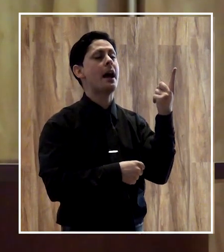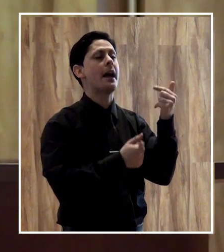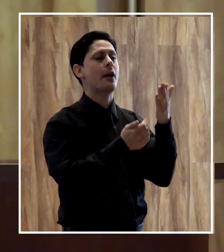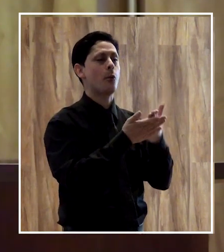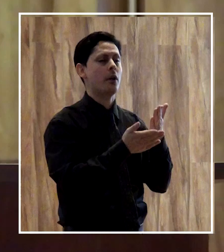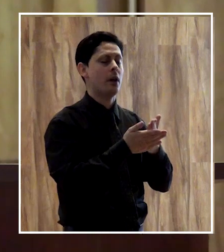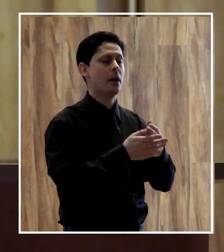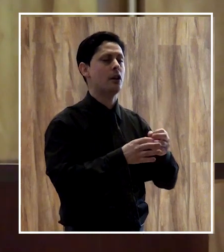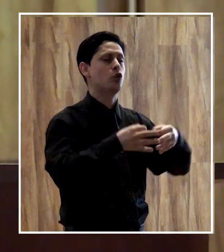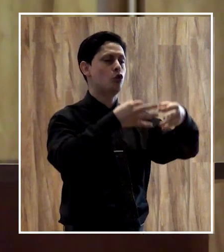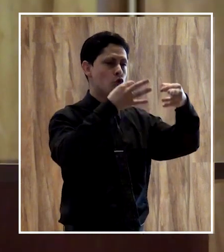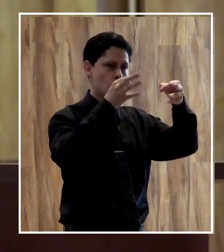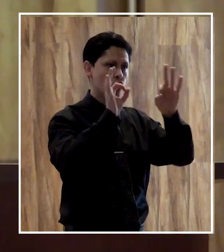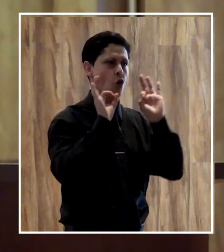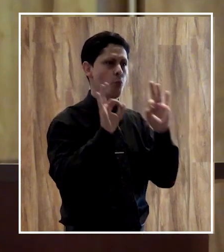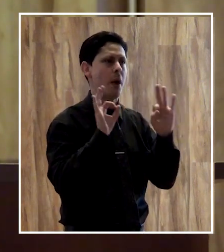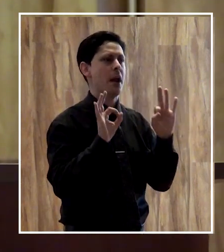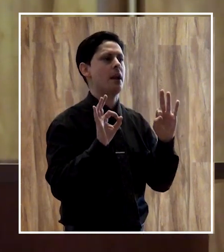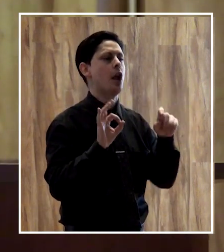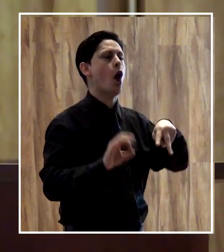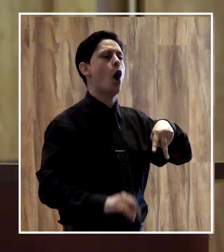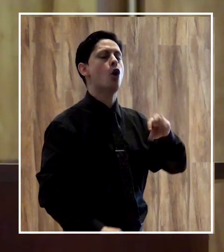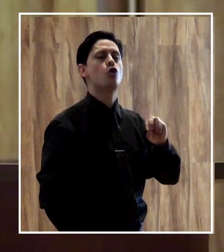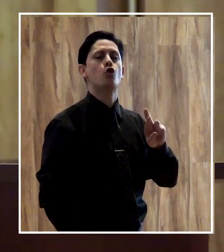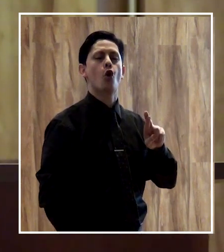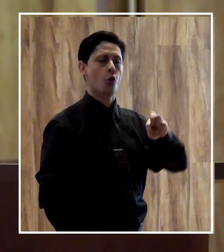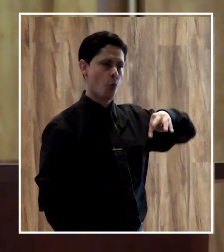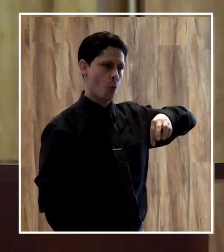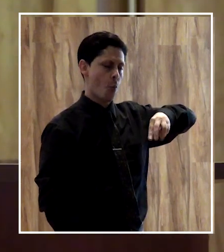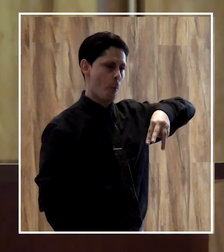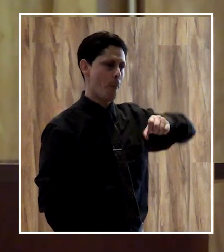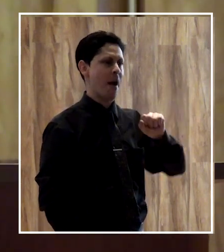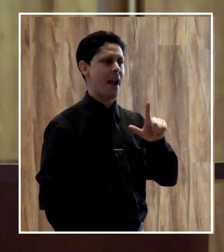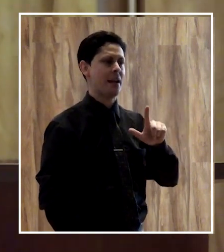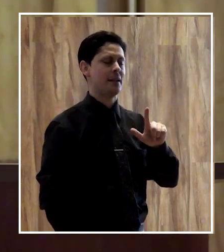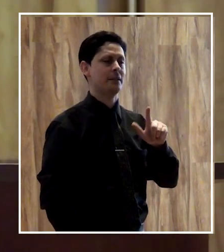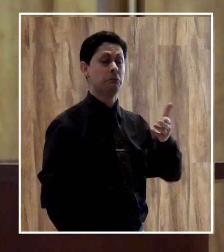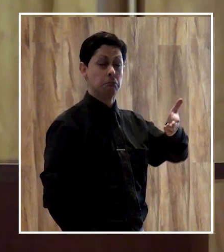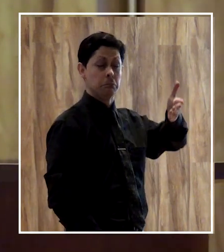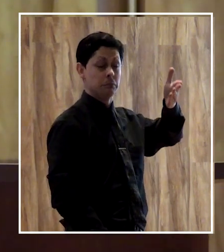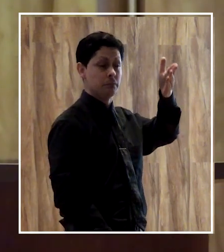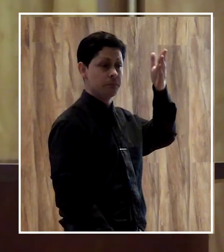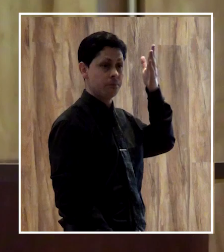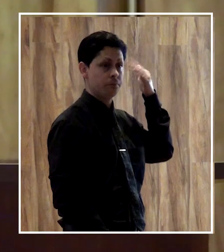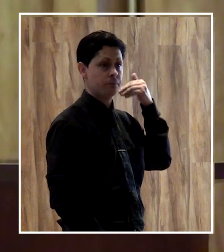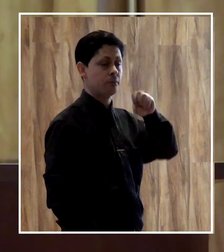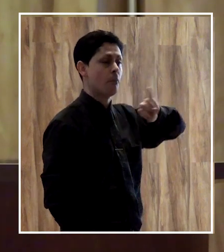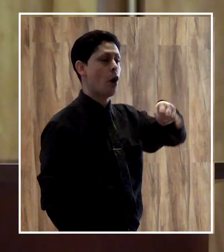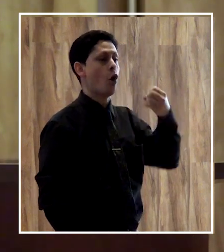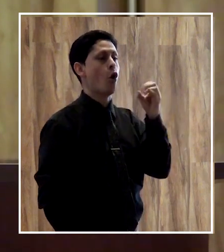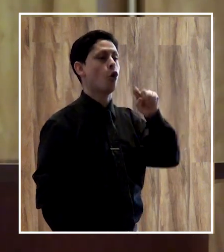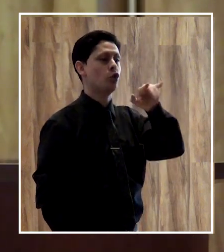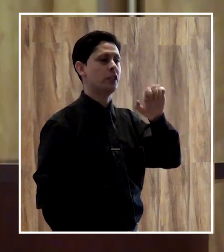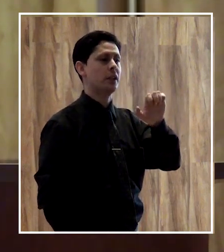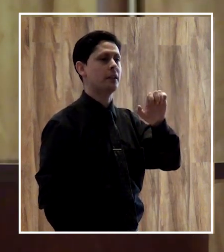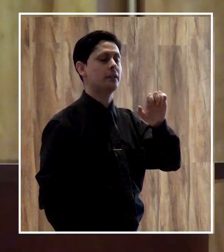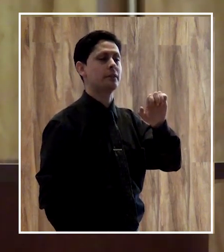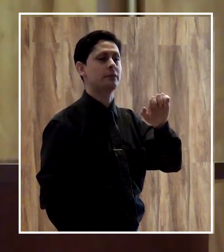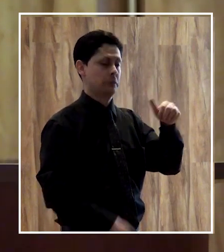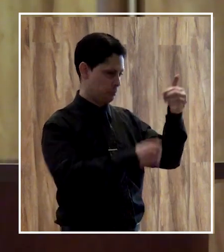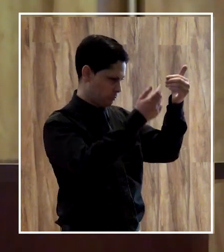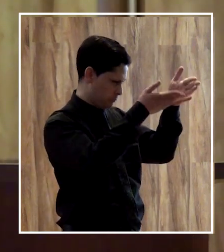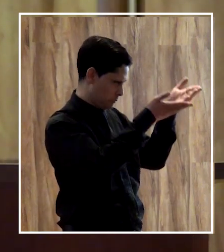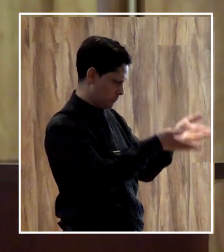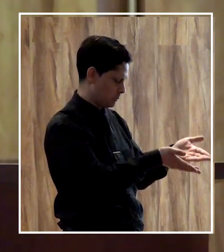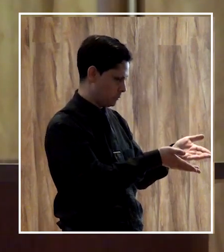normal que hubo en este país, la de Sarmiento, la de José Abelardo